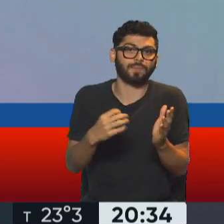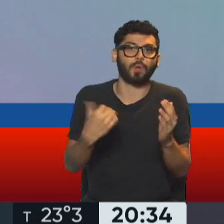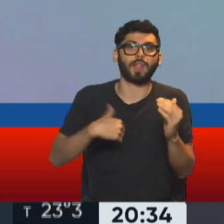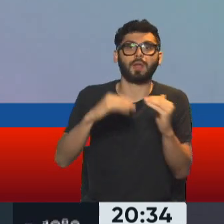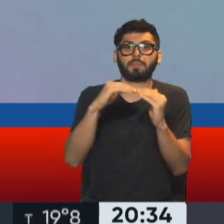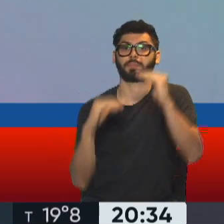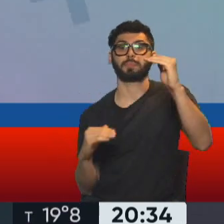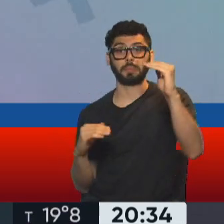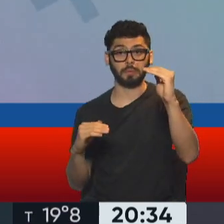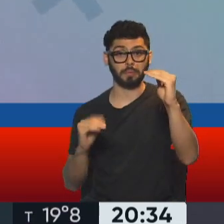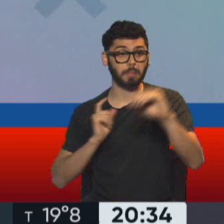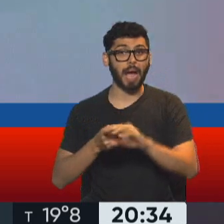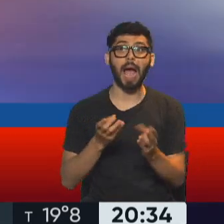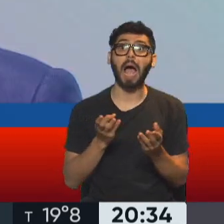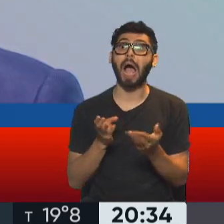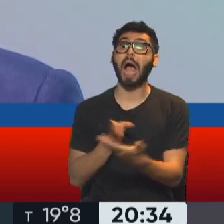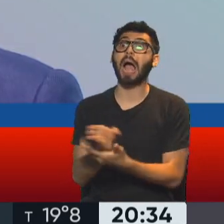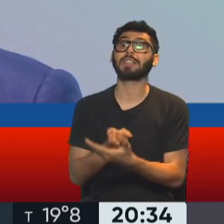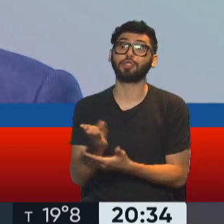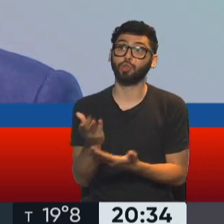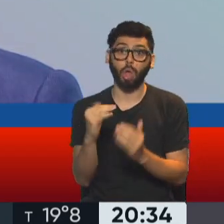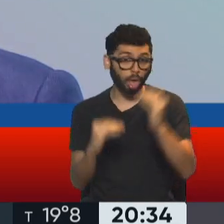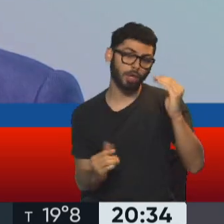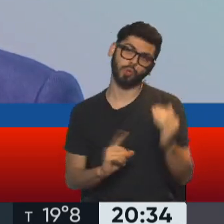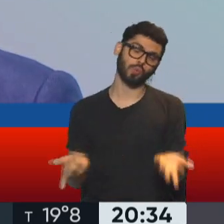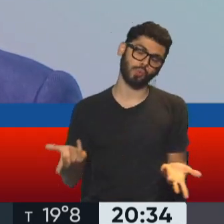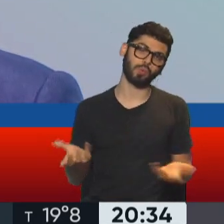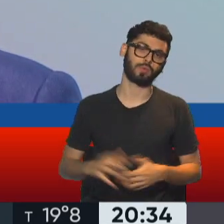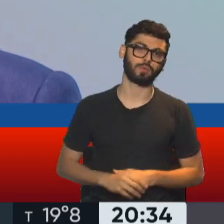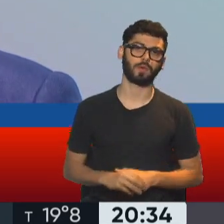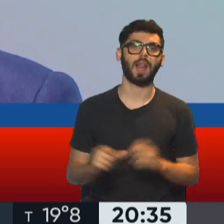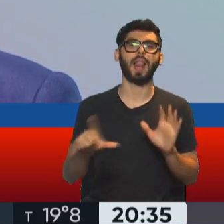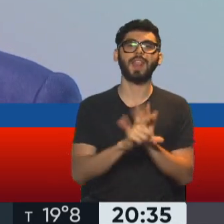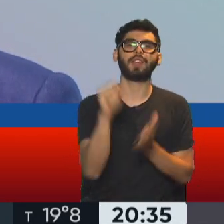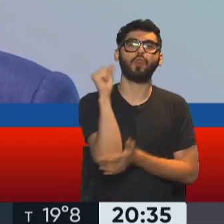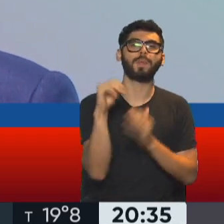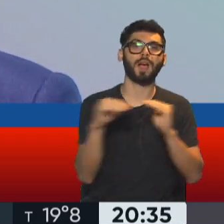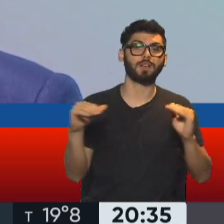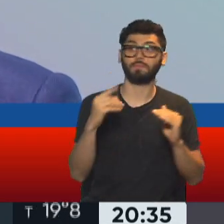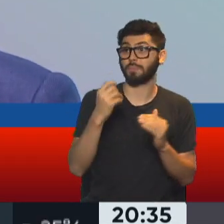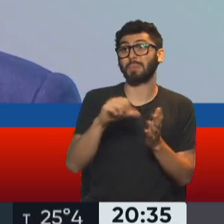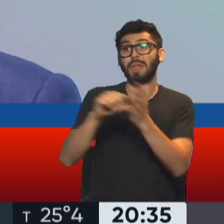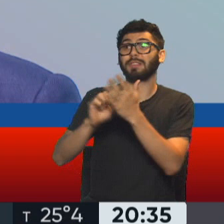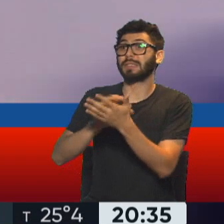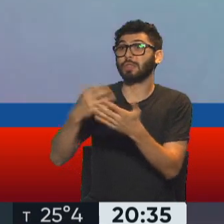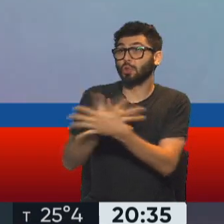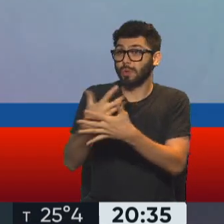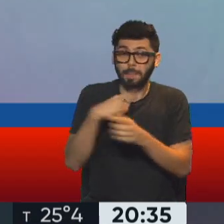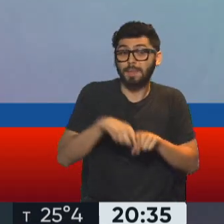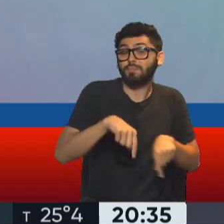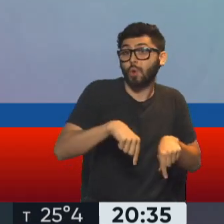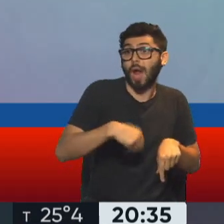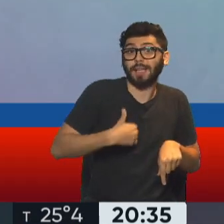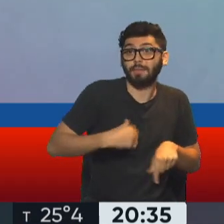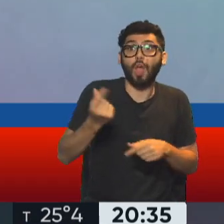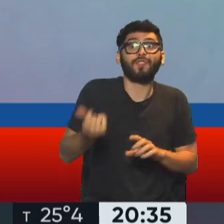exprese en la desigualdad también de acceso a estos servicios. Ley de estabilidad económica, como han hecho los países que han resuelto un flagelo que tiene Argentina, que es la inflación.